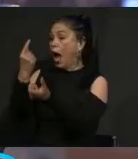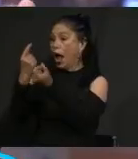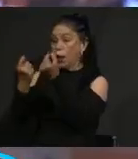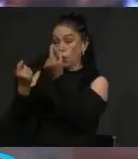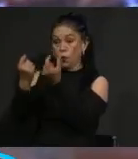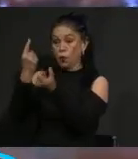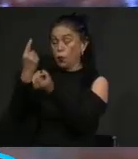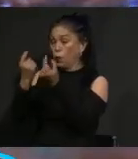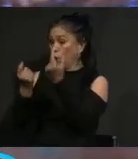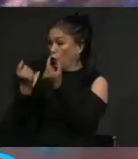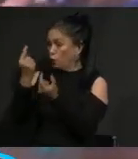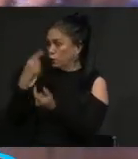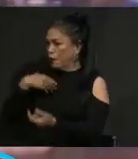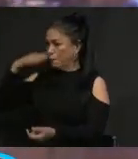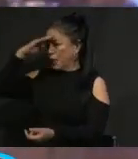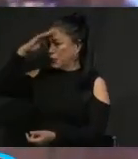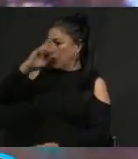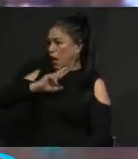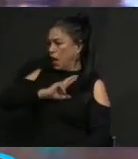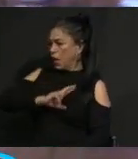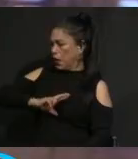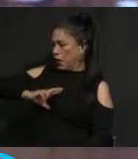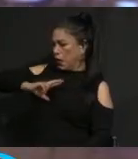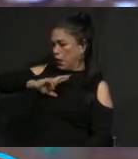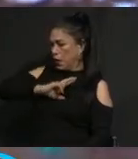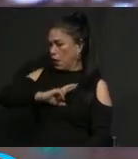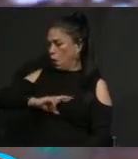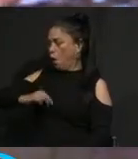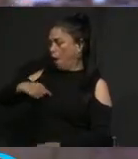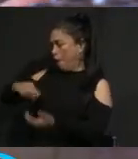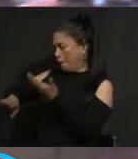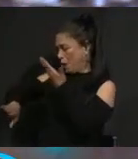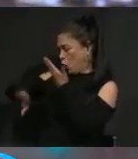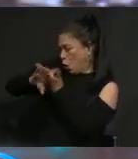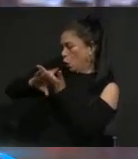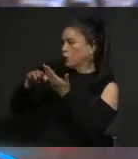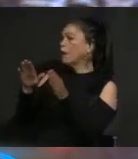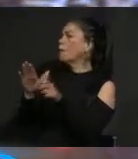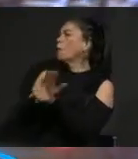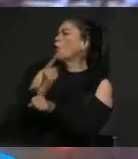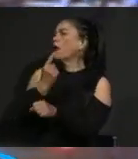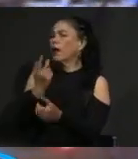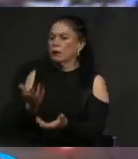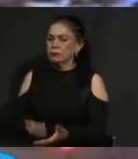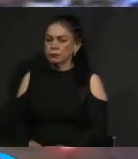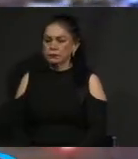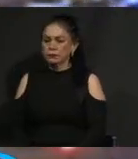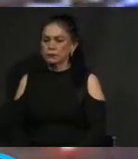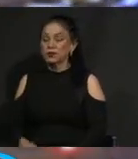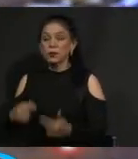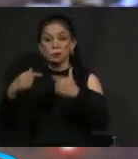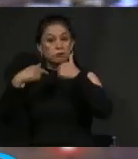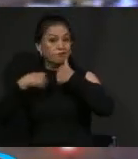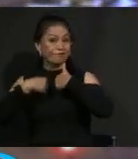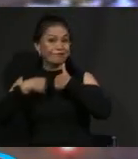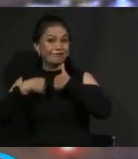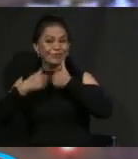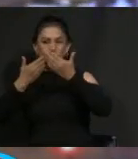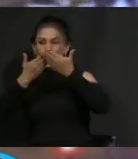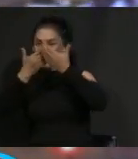pero no nada que ver con los años hubo una llamada como que vieron entender por dónde Pero mira Dios seguramente